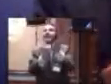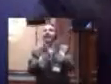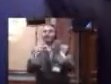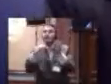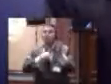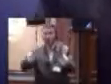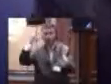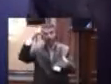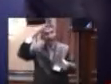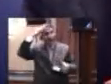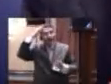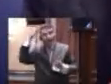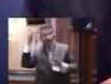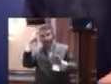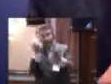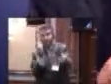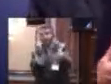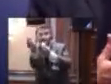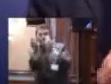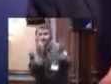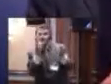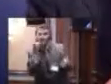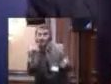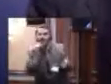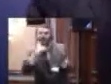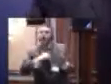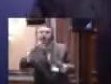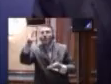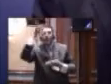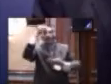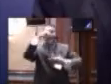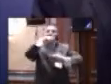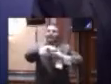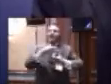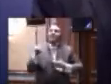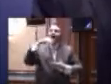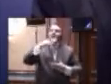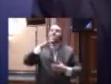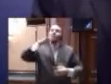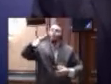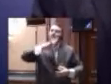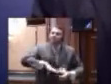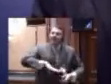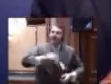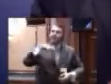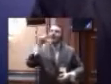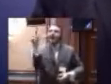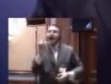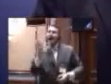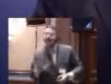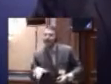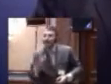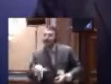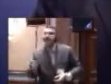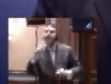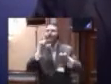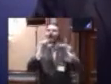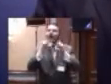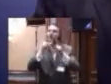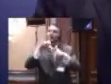Chile, cómo lo vivieron otras naciones de América Latina o incluso de Europa. Recuerdo, por